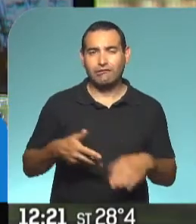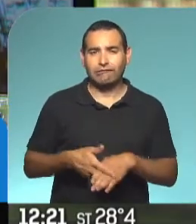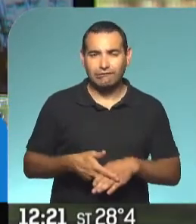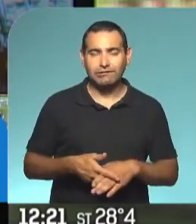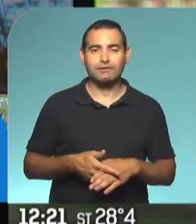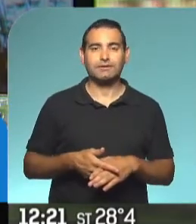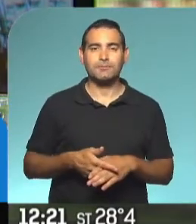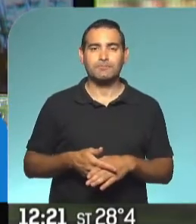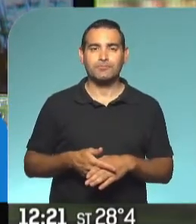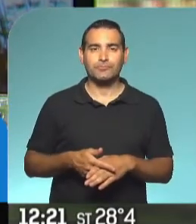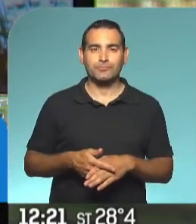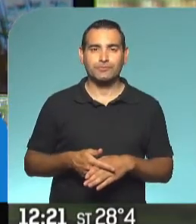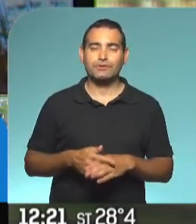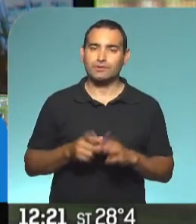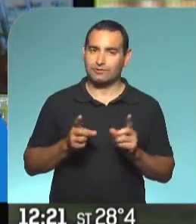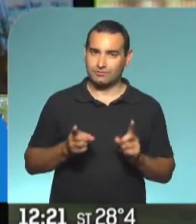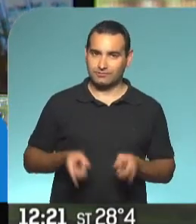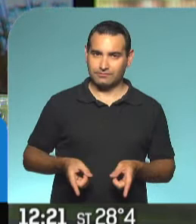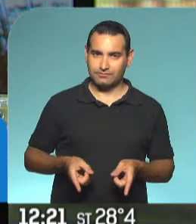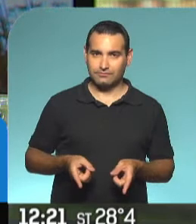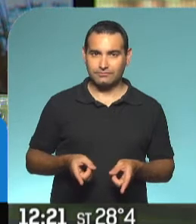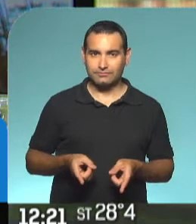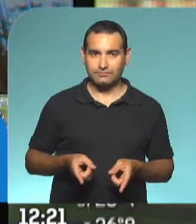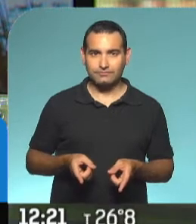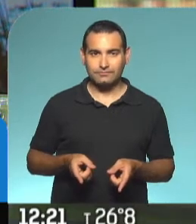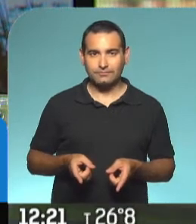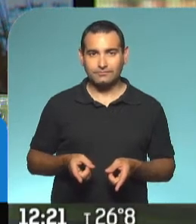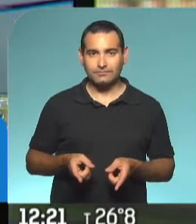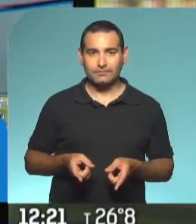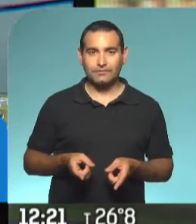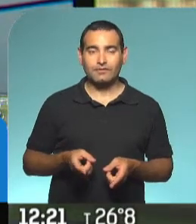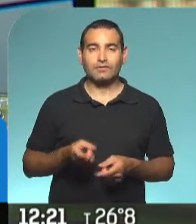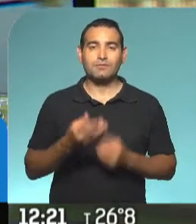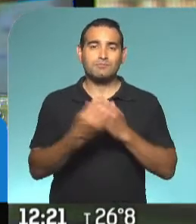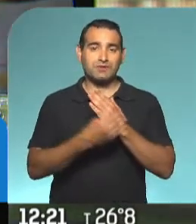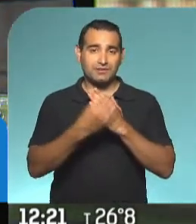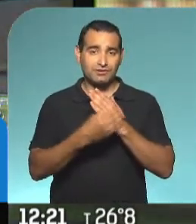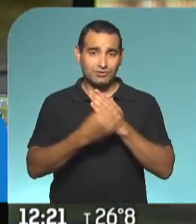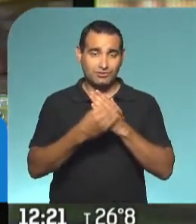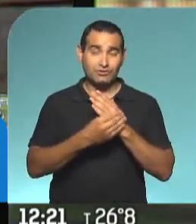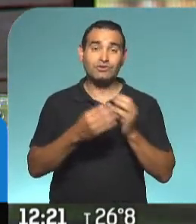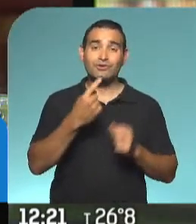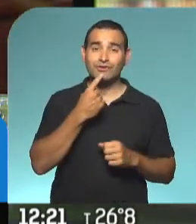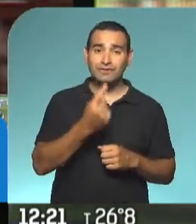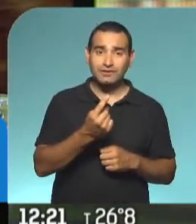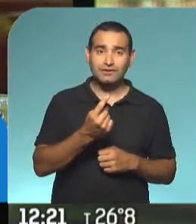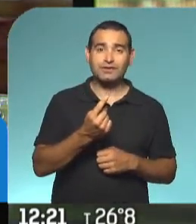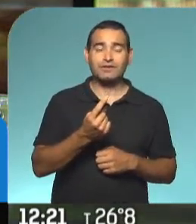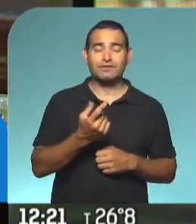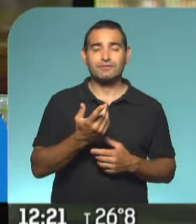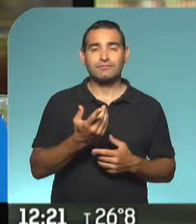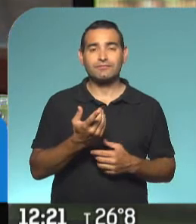digo de todas formas lo que lo que asegura ferrari si es que va a haber una contemplación